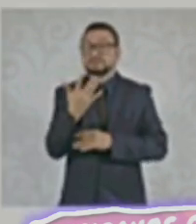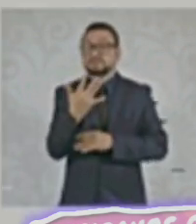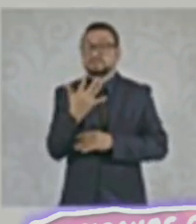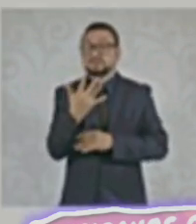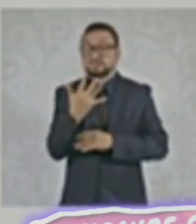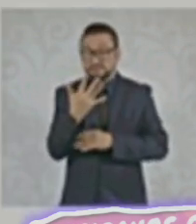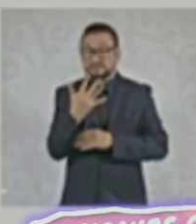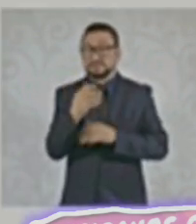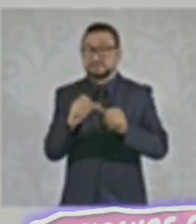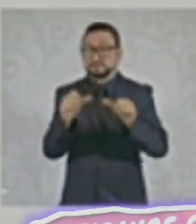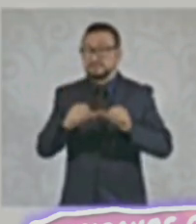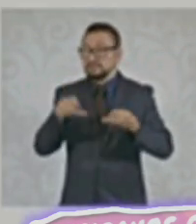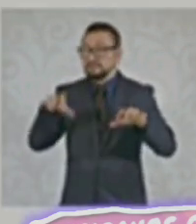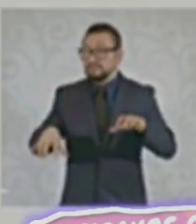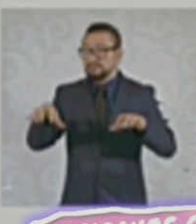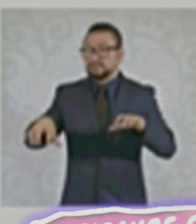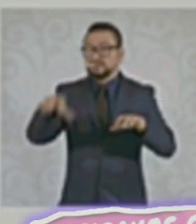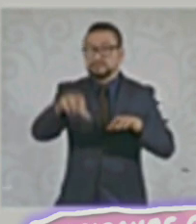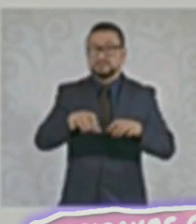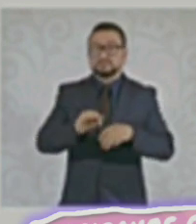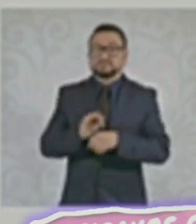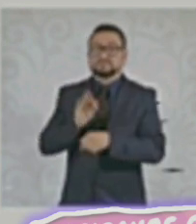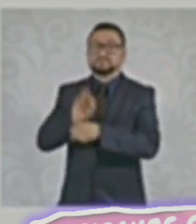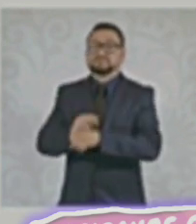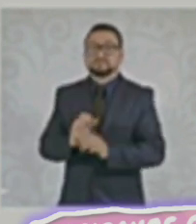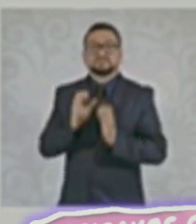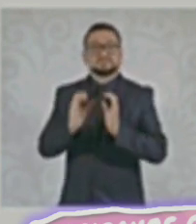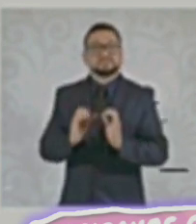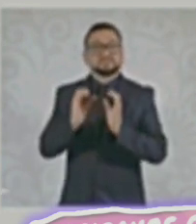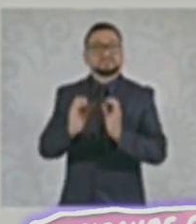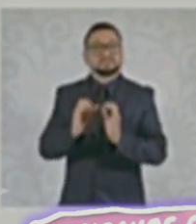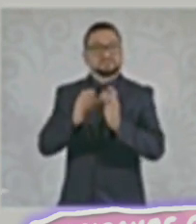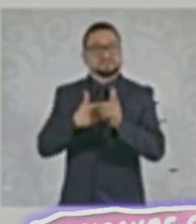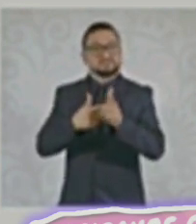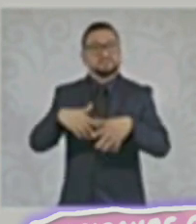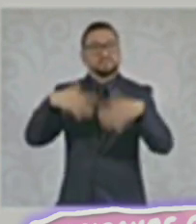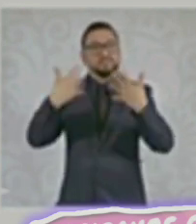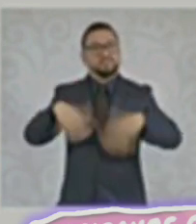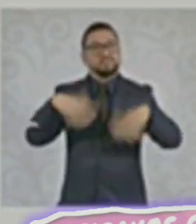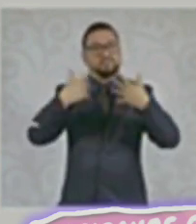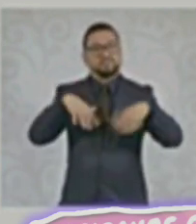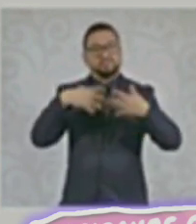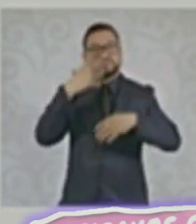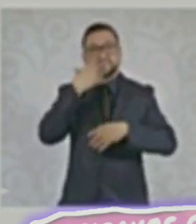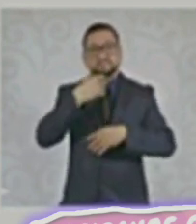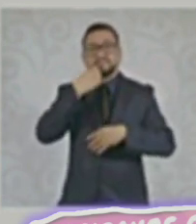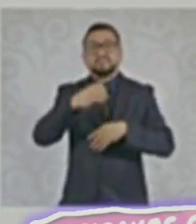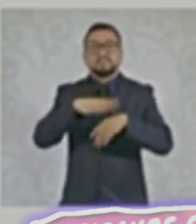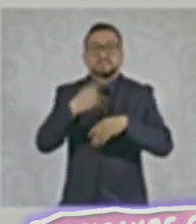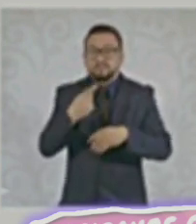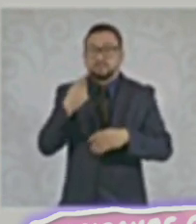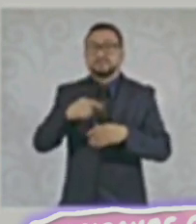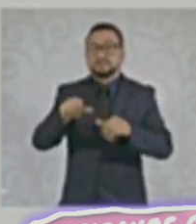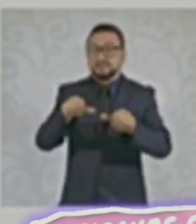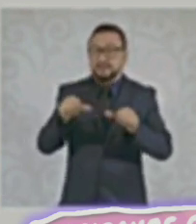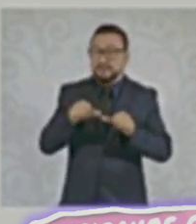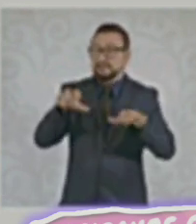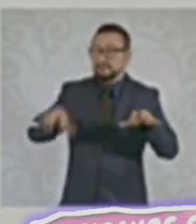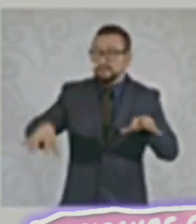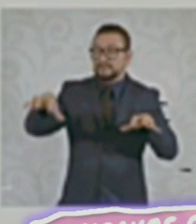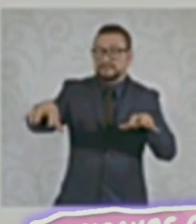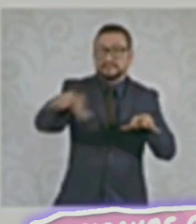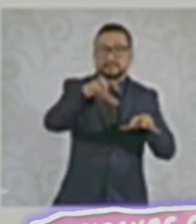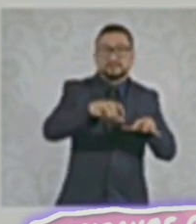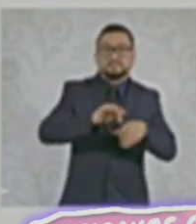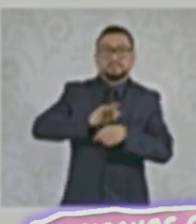áreas adicionales a las que venían de antes. Entonces, fíjense ustedes qué maravilla, porque muchas de las áreas protegidas están en las